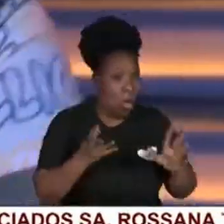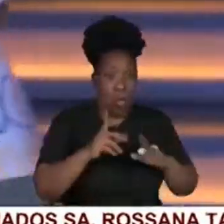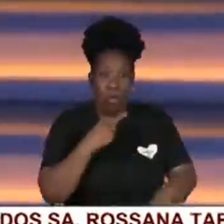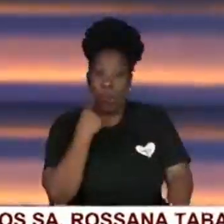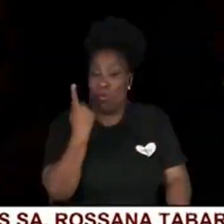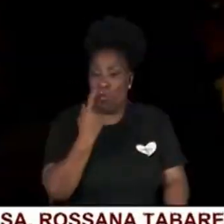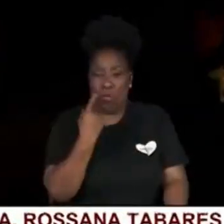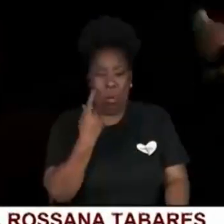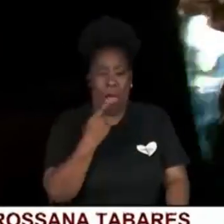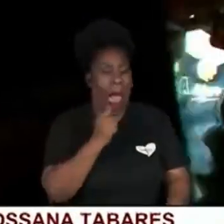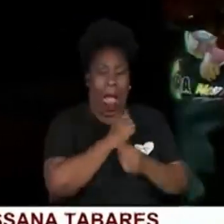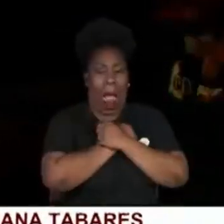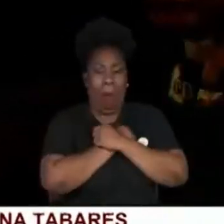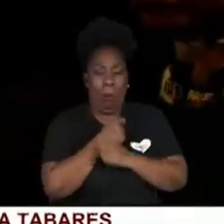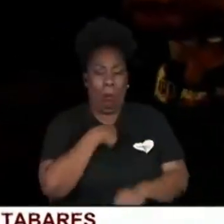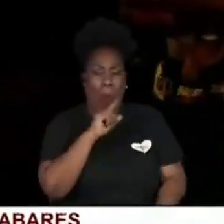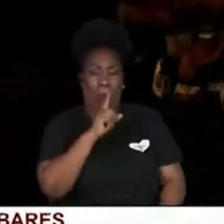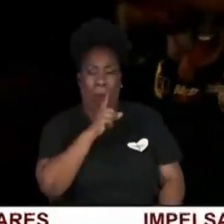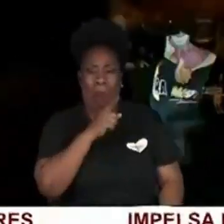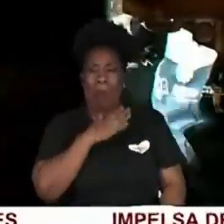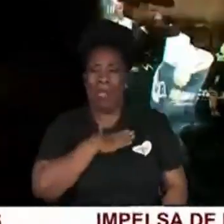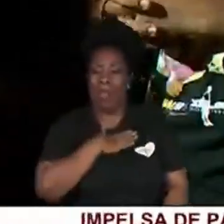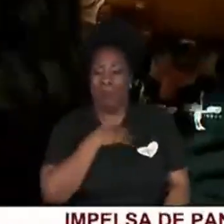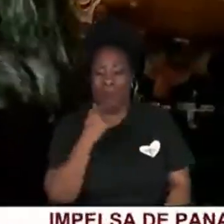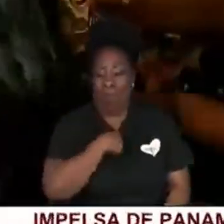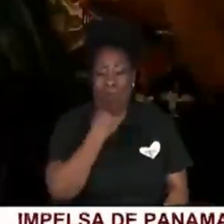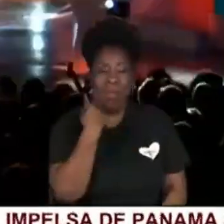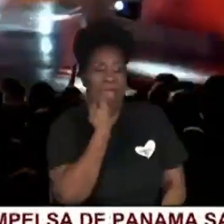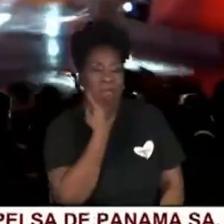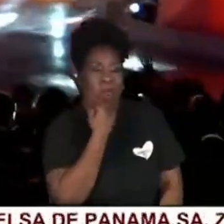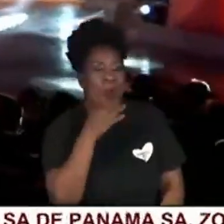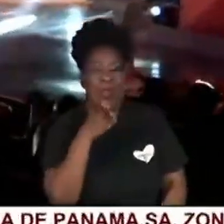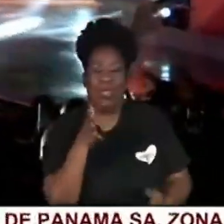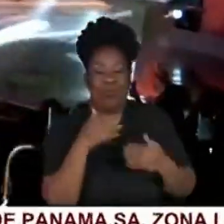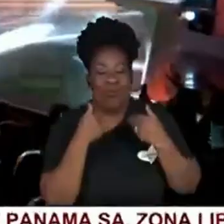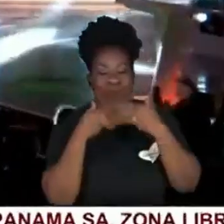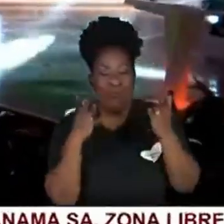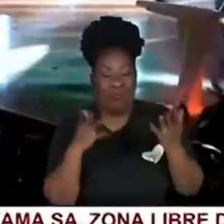solterita, que el amor no es ¿cómo dice? Mí. Me quedo soltera,